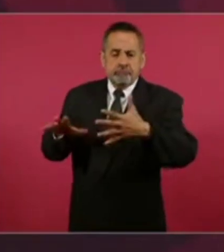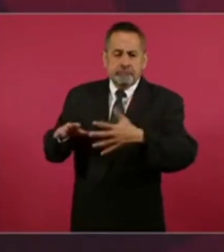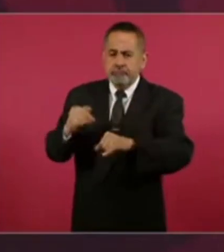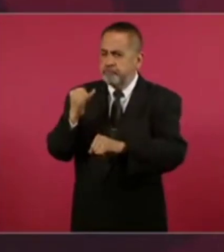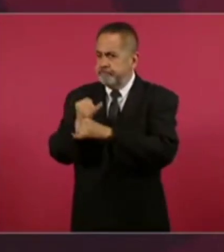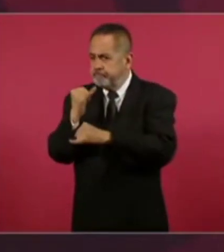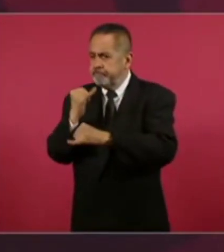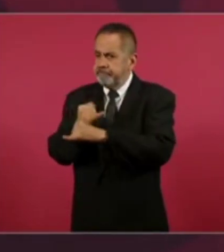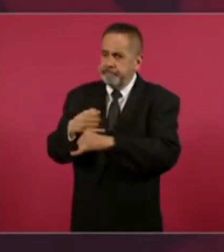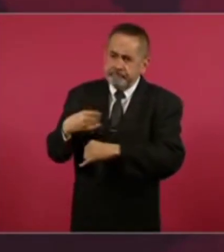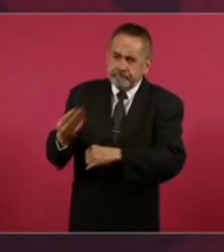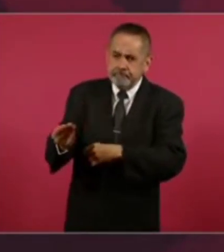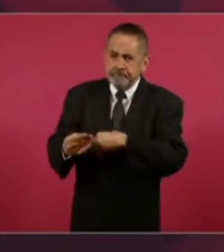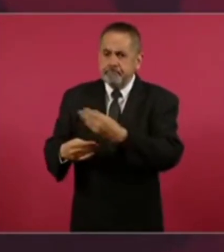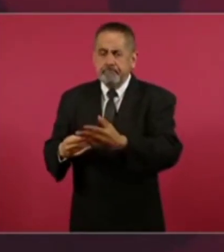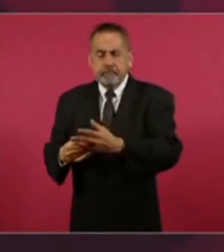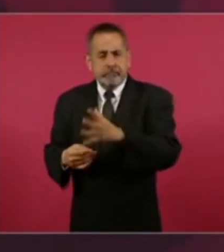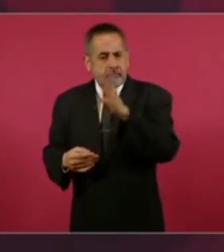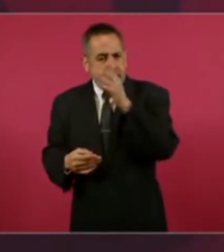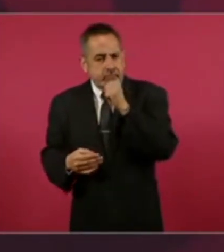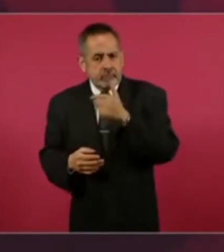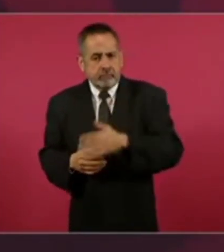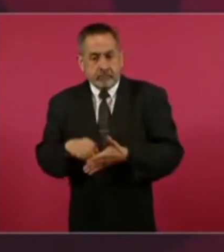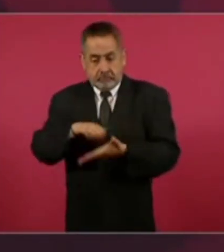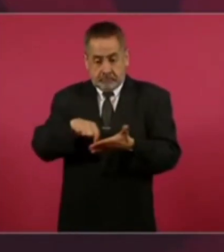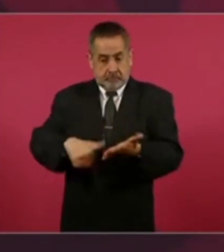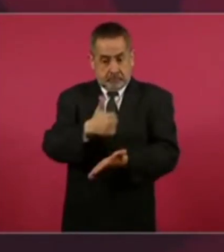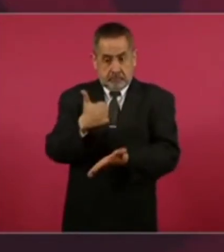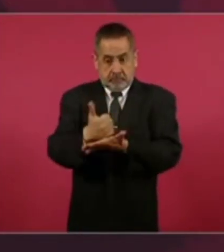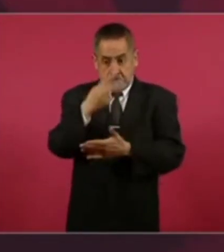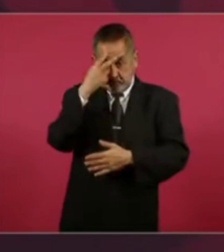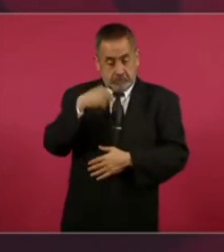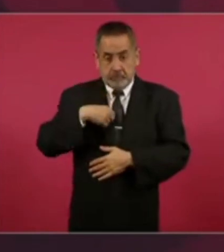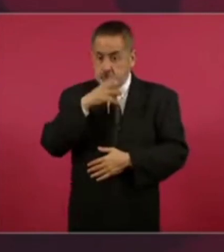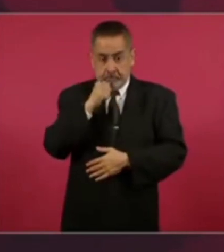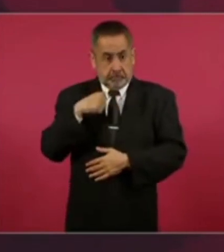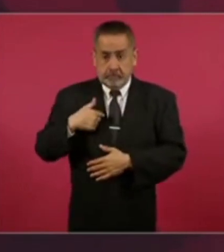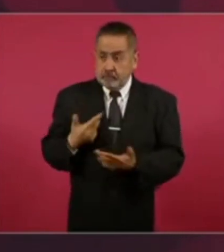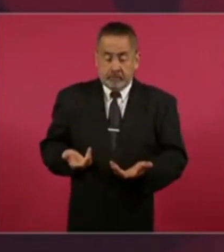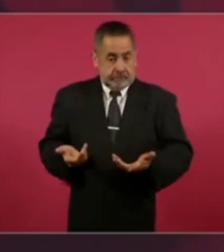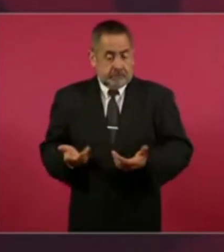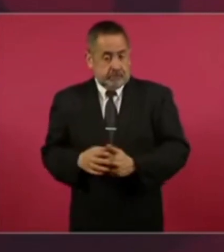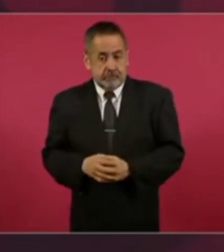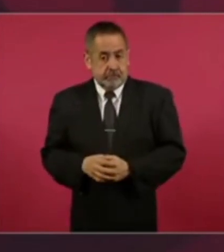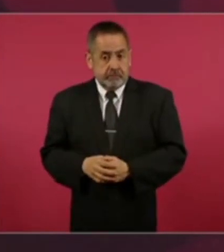dar el servicio de internet en la Ciudad de México.